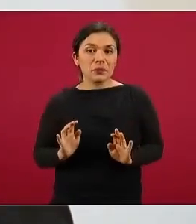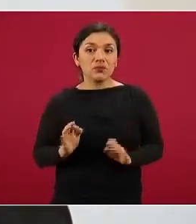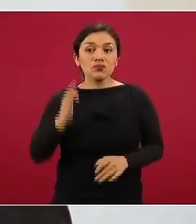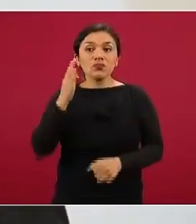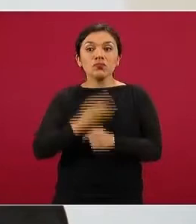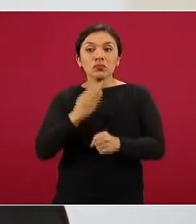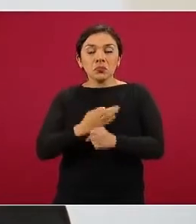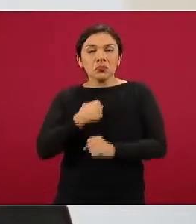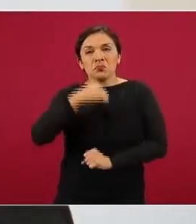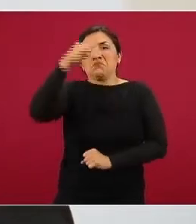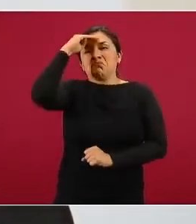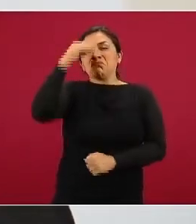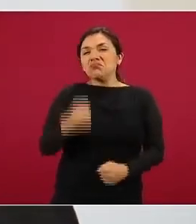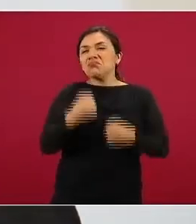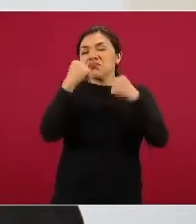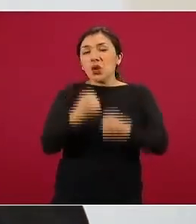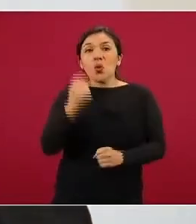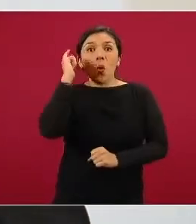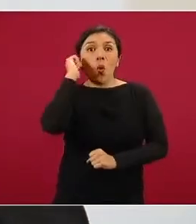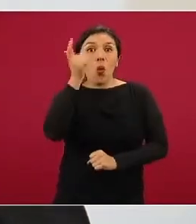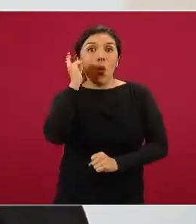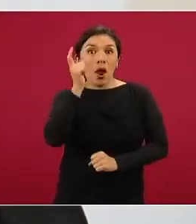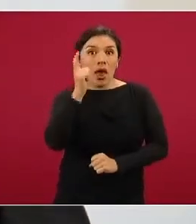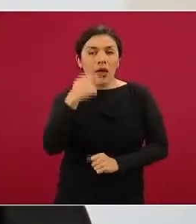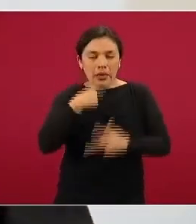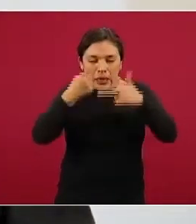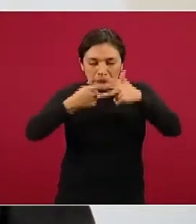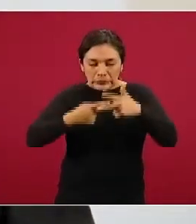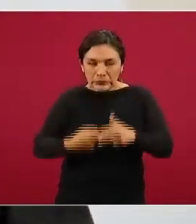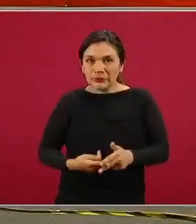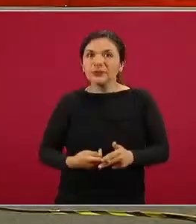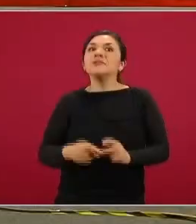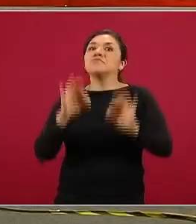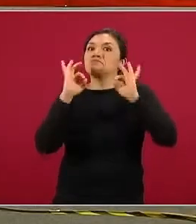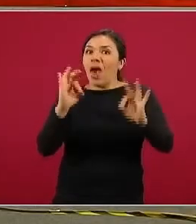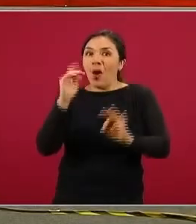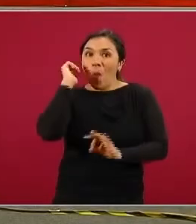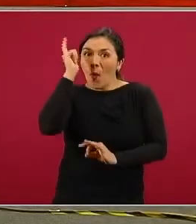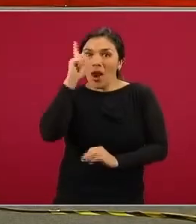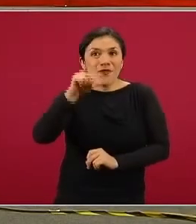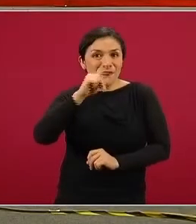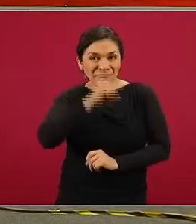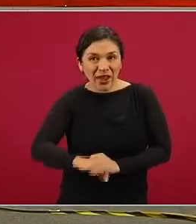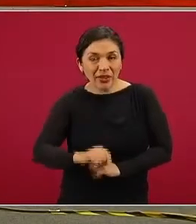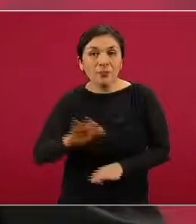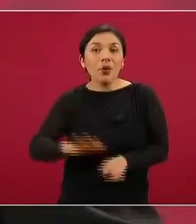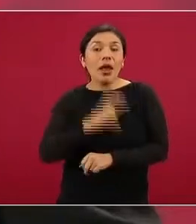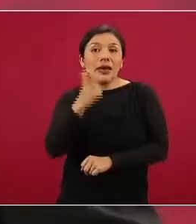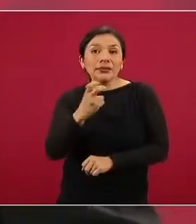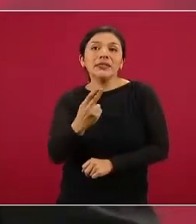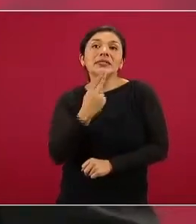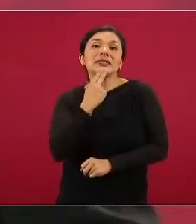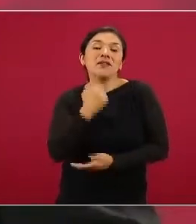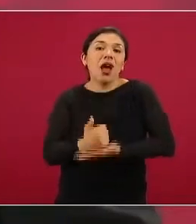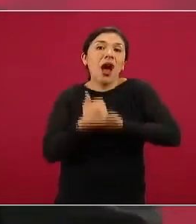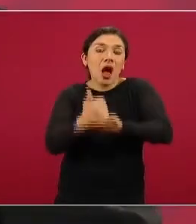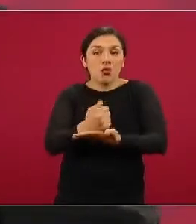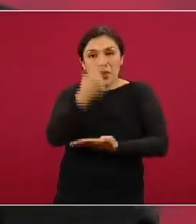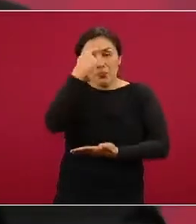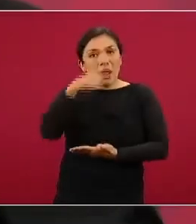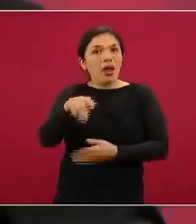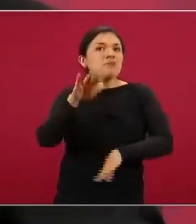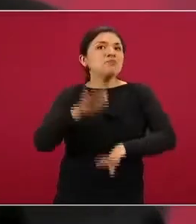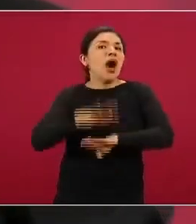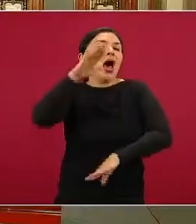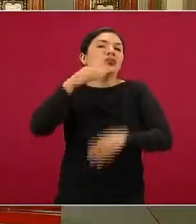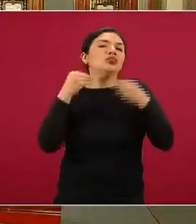Estamos convencidos de que ojalá y nos falle estas expectativas de cierre, porque sería para bien de un